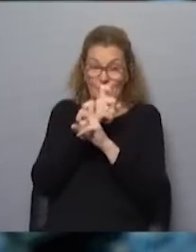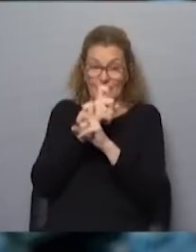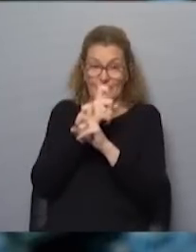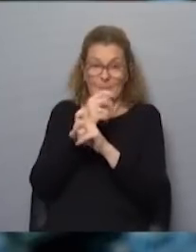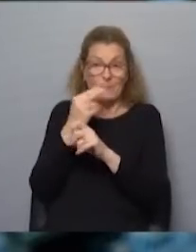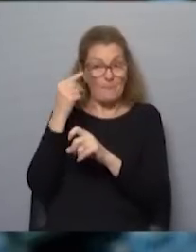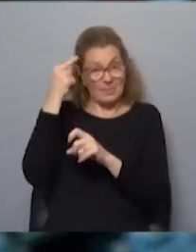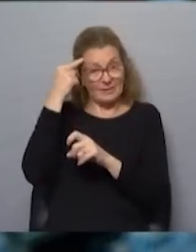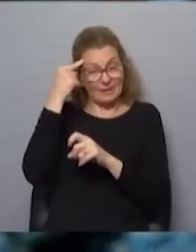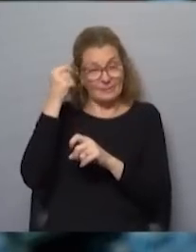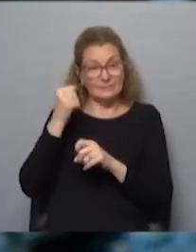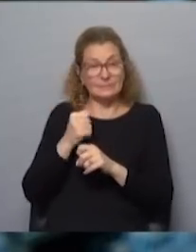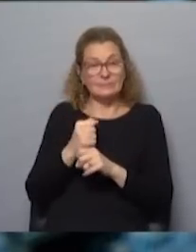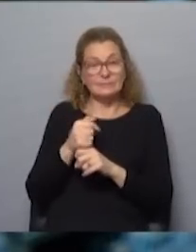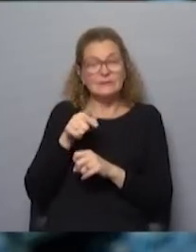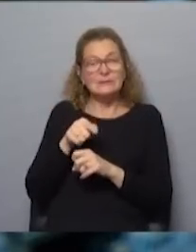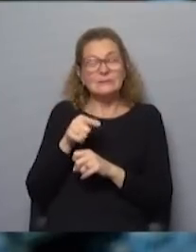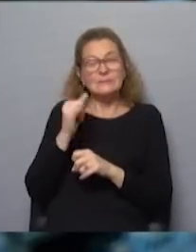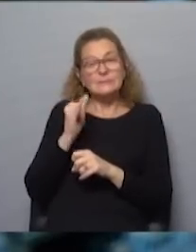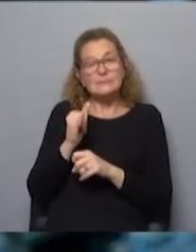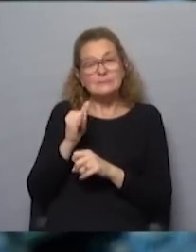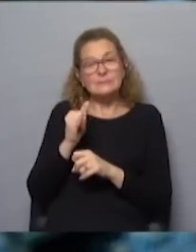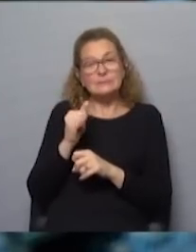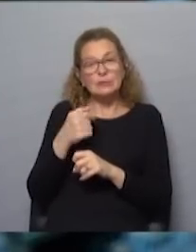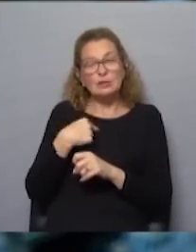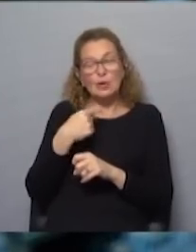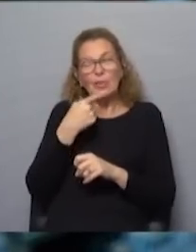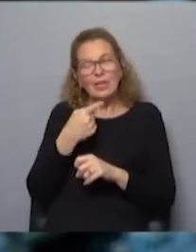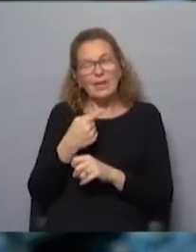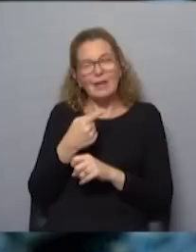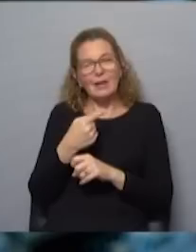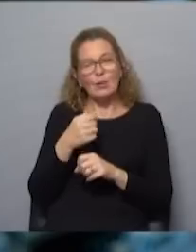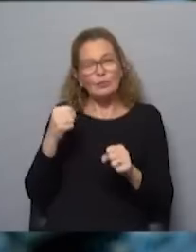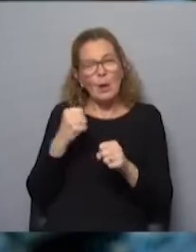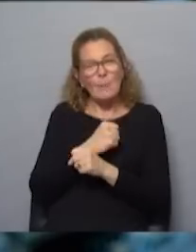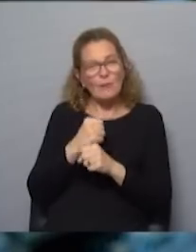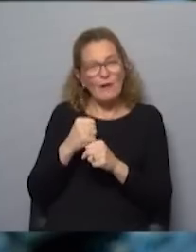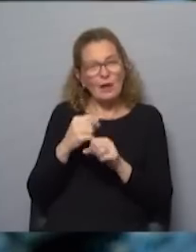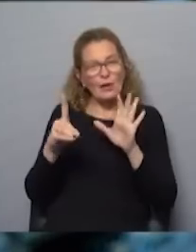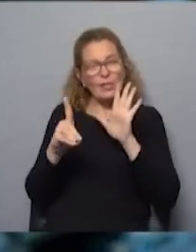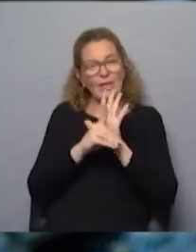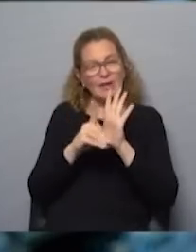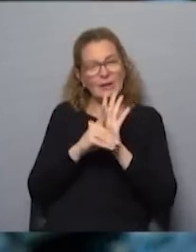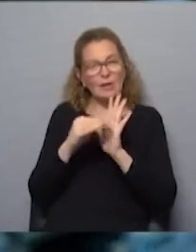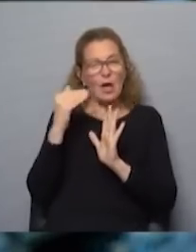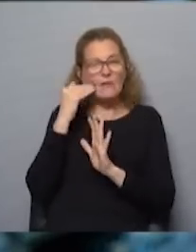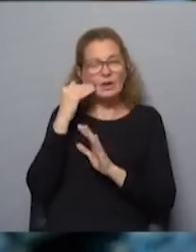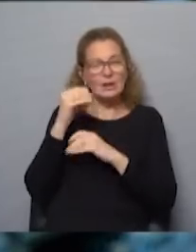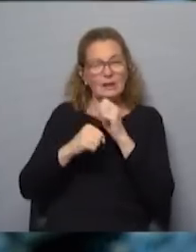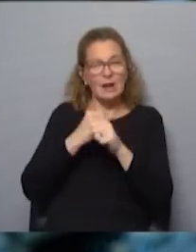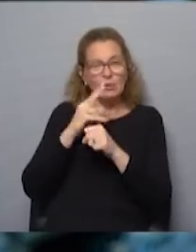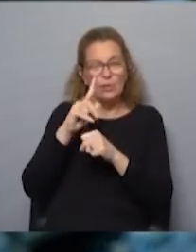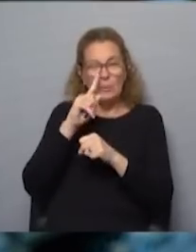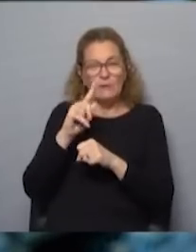pronósticos lo que sí yo manifesté cuando se aprobó van a los decretos de abril de 2021